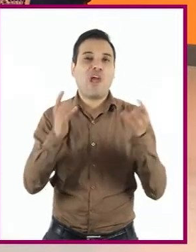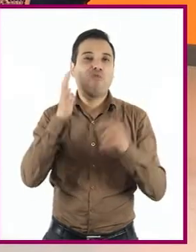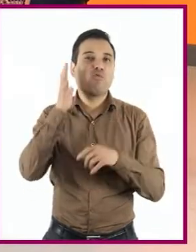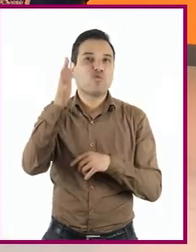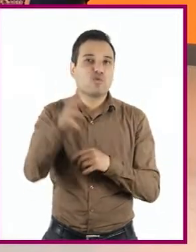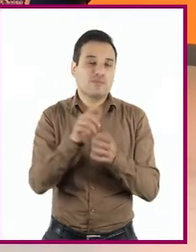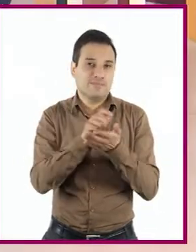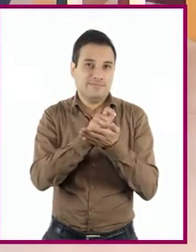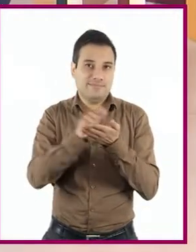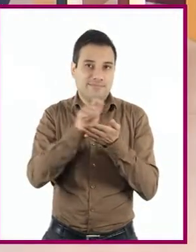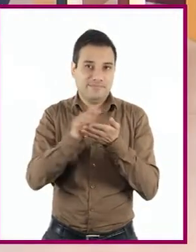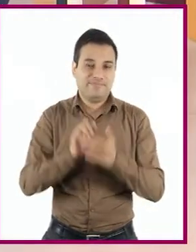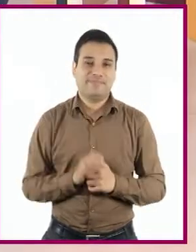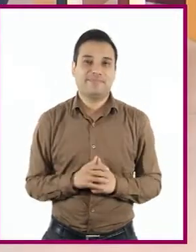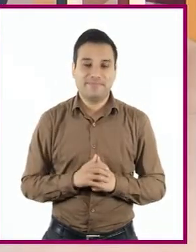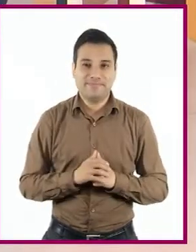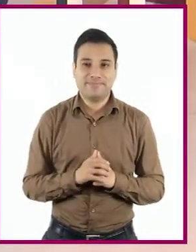futuro.